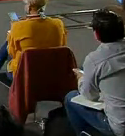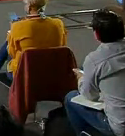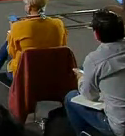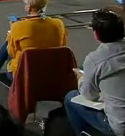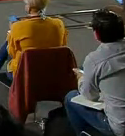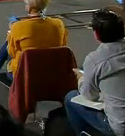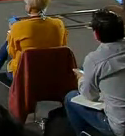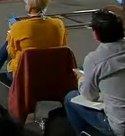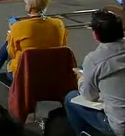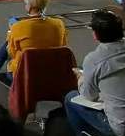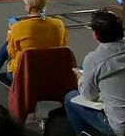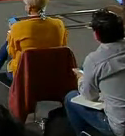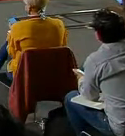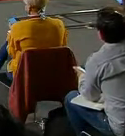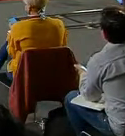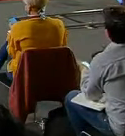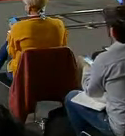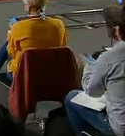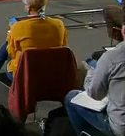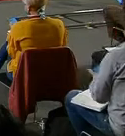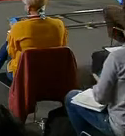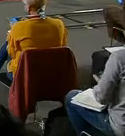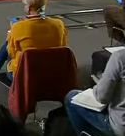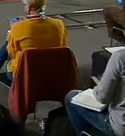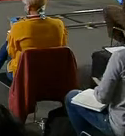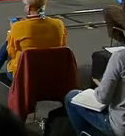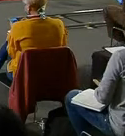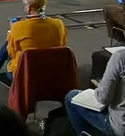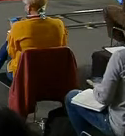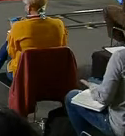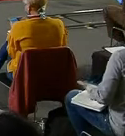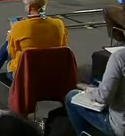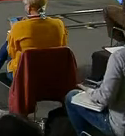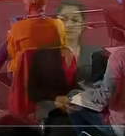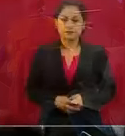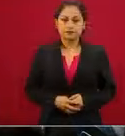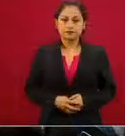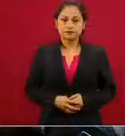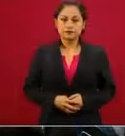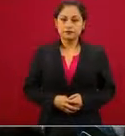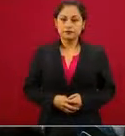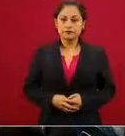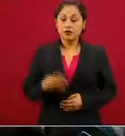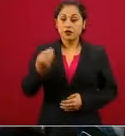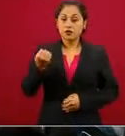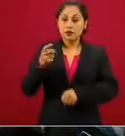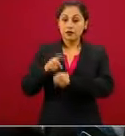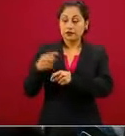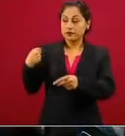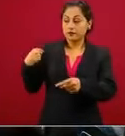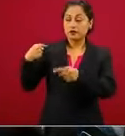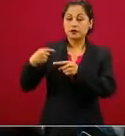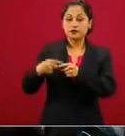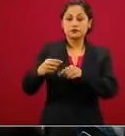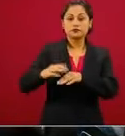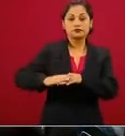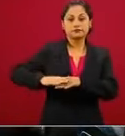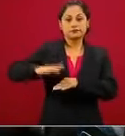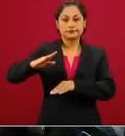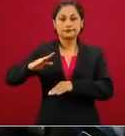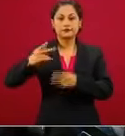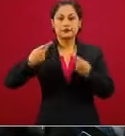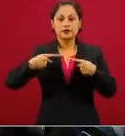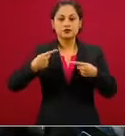de 1.434 casos, y en los últimos 9 días hemos tenido una magnitud semejante de incorporación de